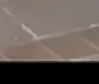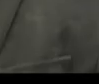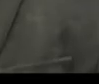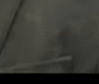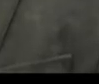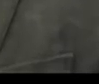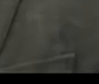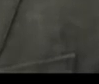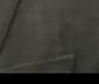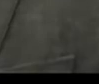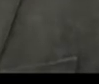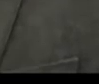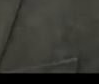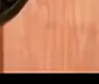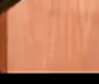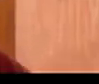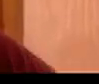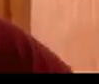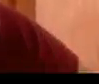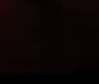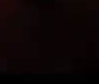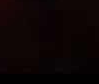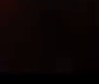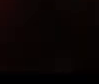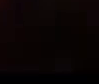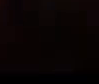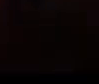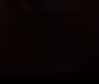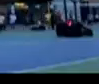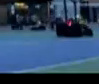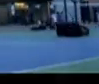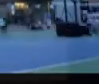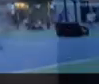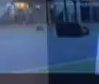educación. Estás a punto de conectarte a Interfaz. ¡Comenzamos!